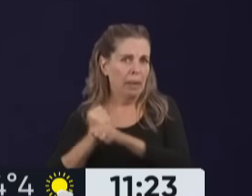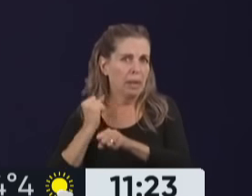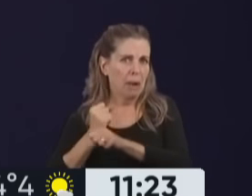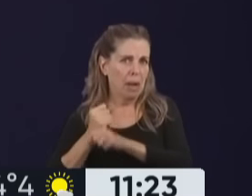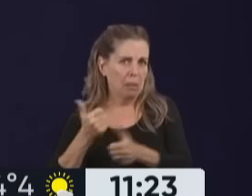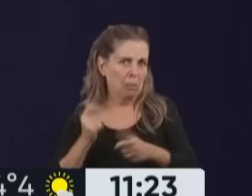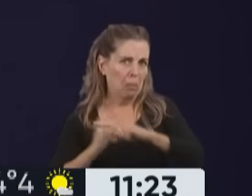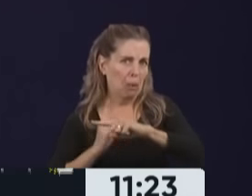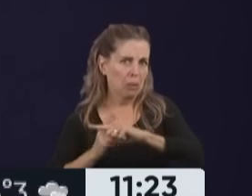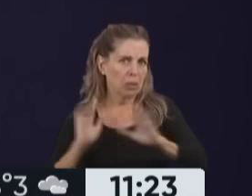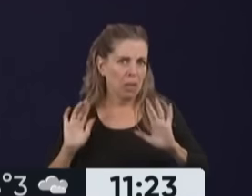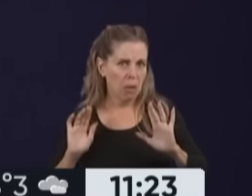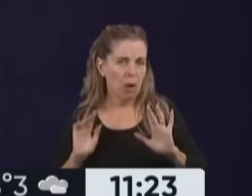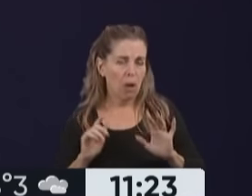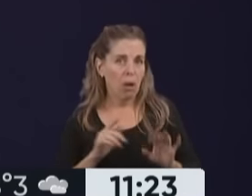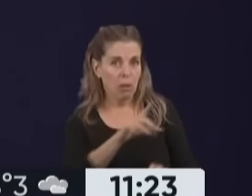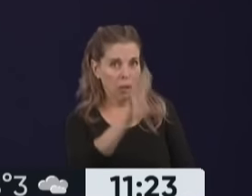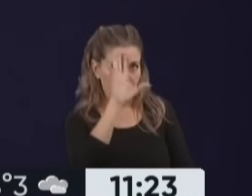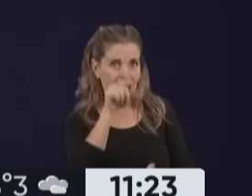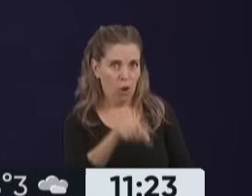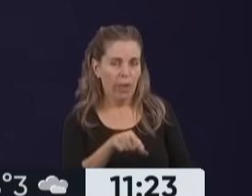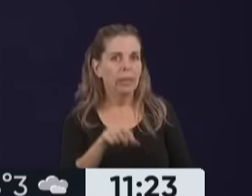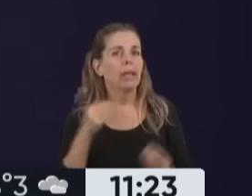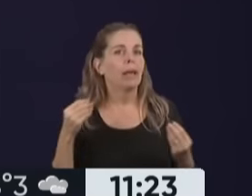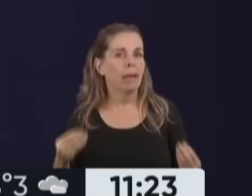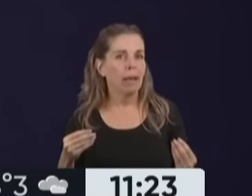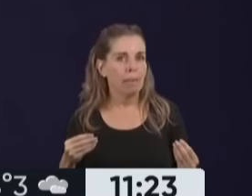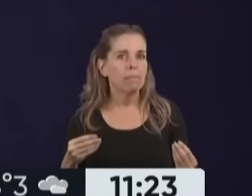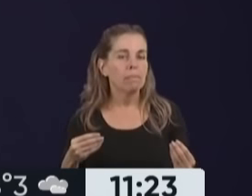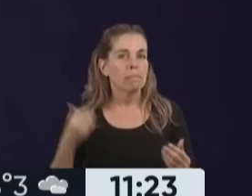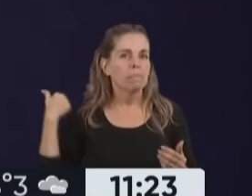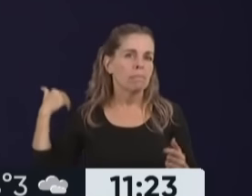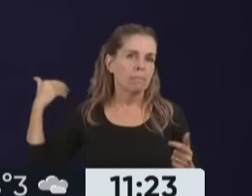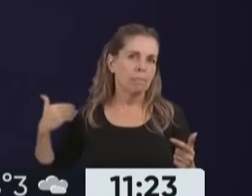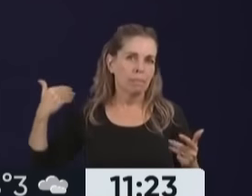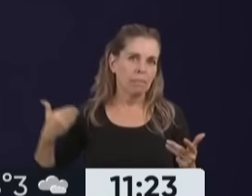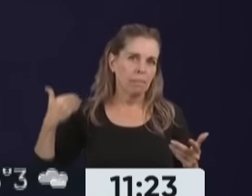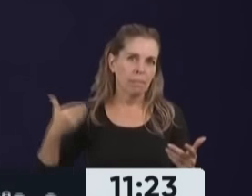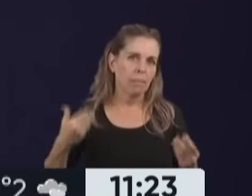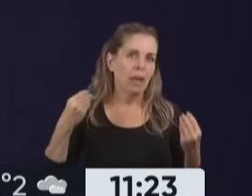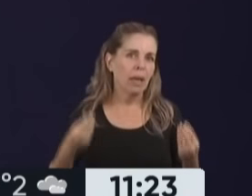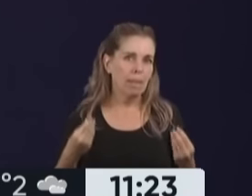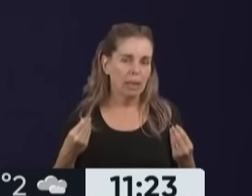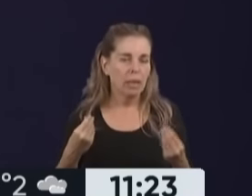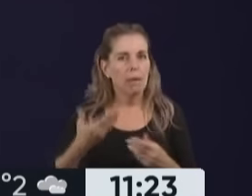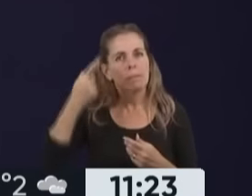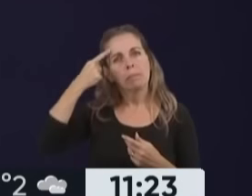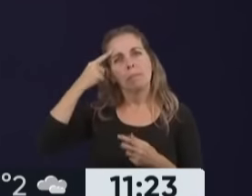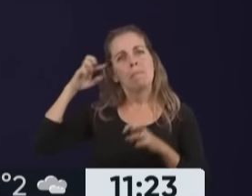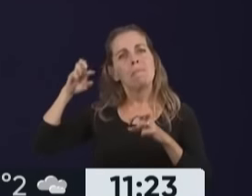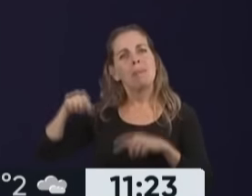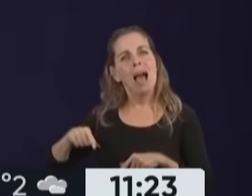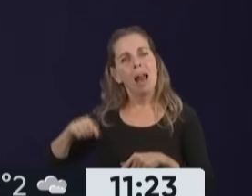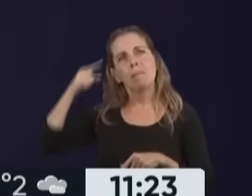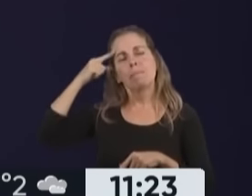olvides que lo que viene ocurriendo es que de un esquema o